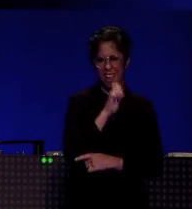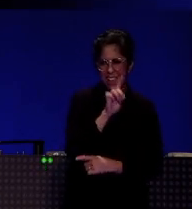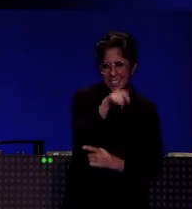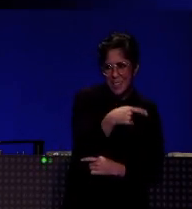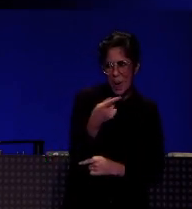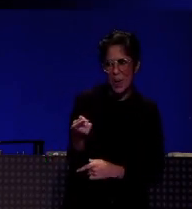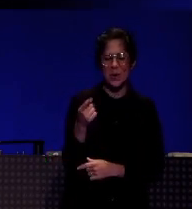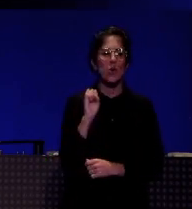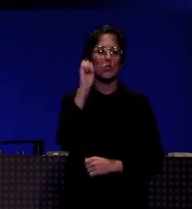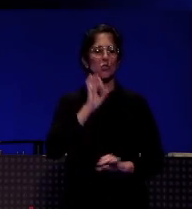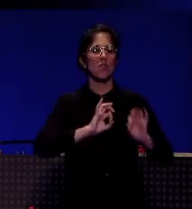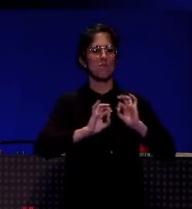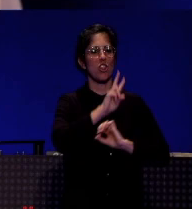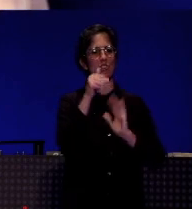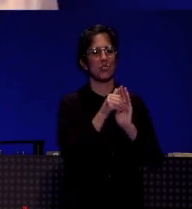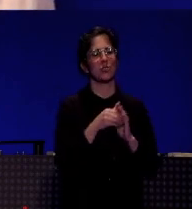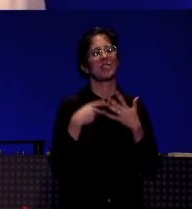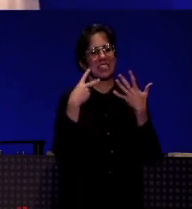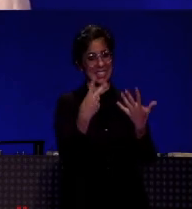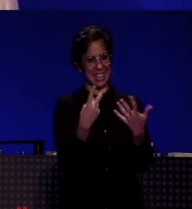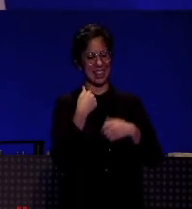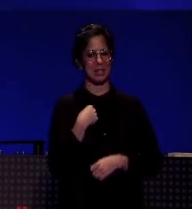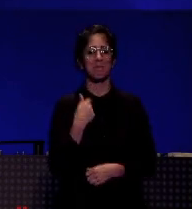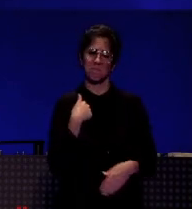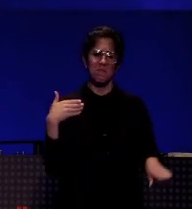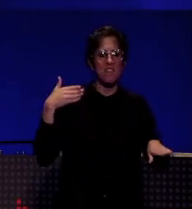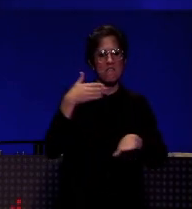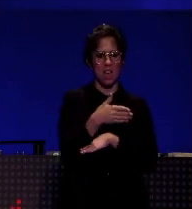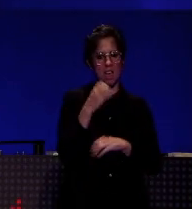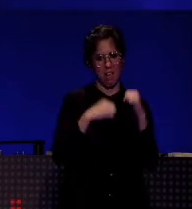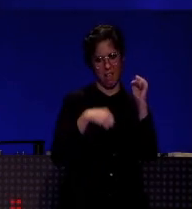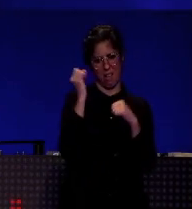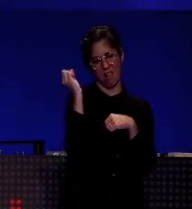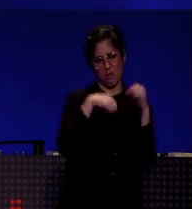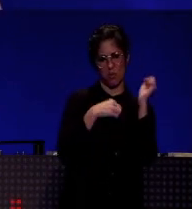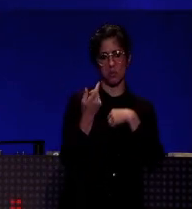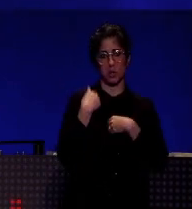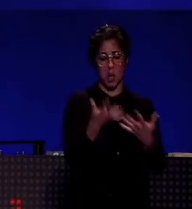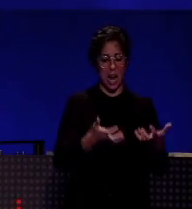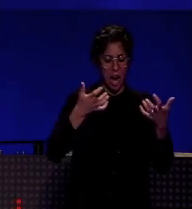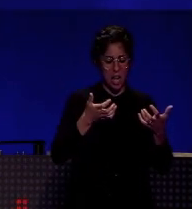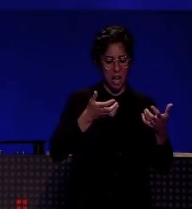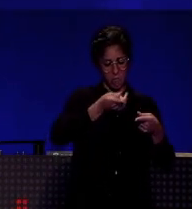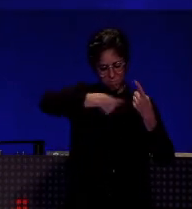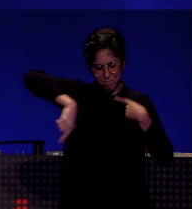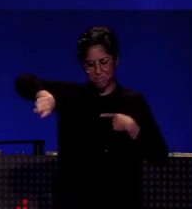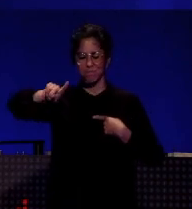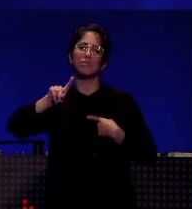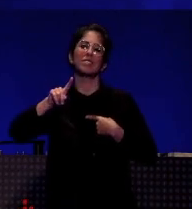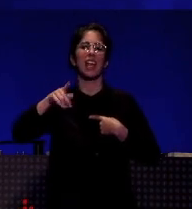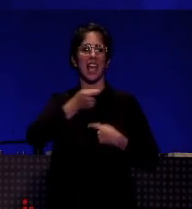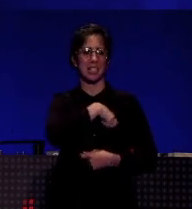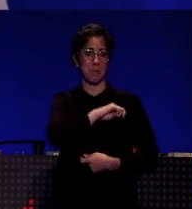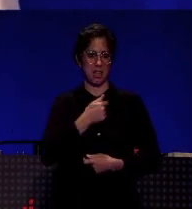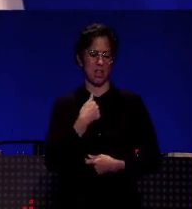supermodelo 2007 resulte ganadora acabe representando a españa en el istmo del look internacional en